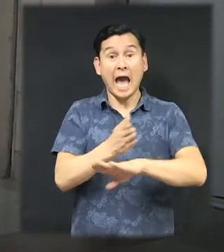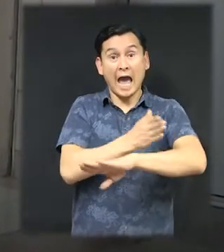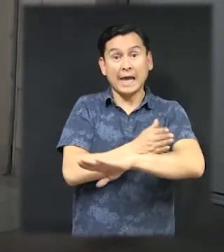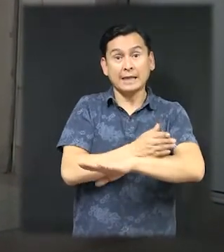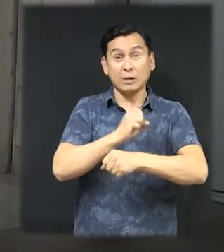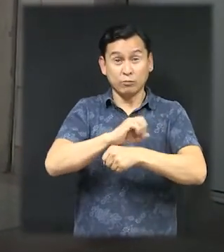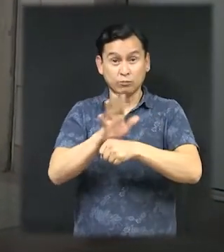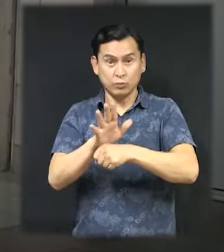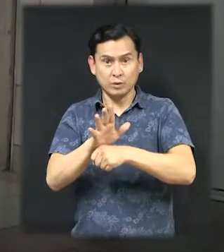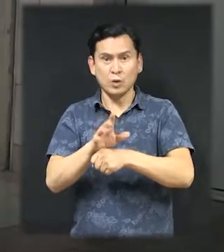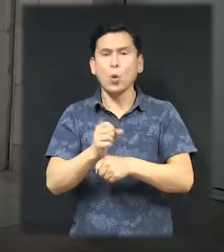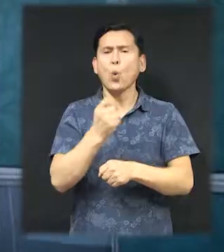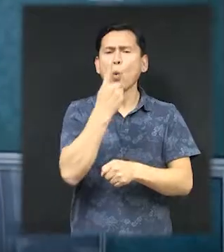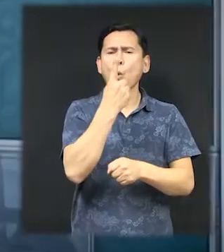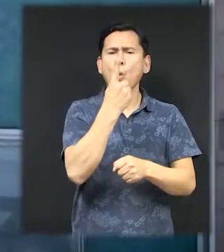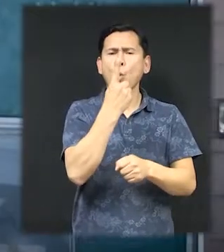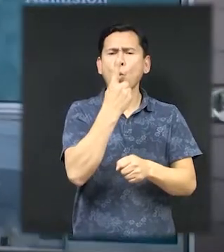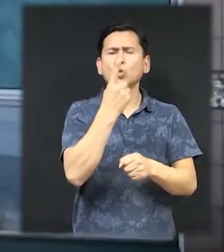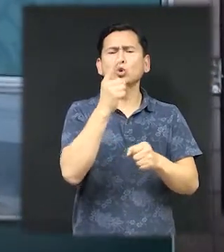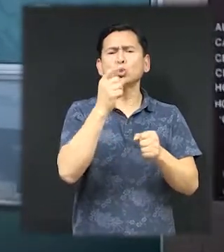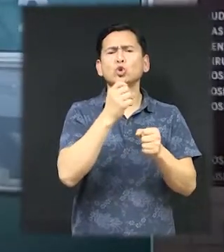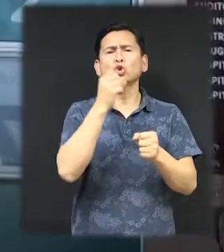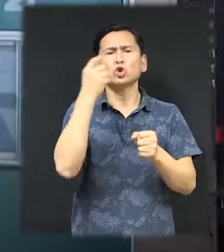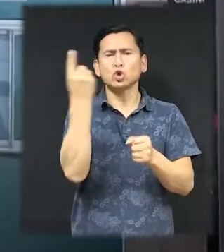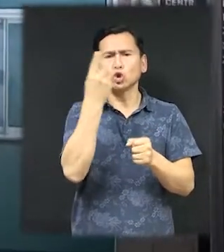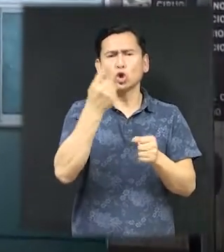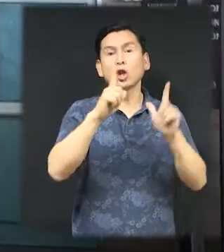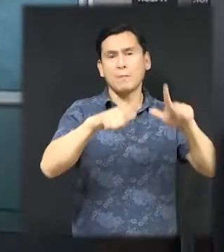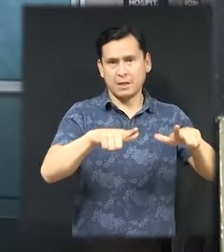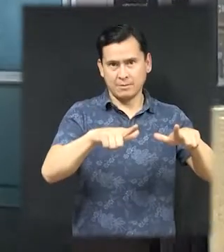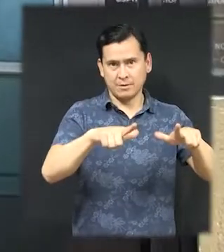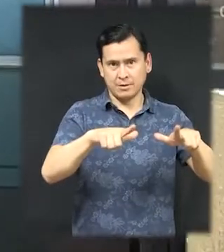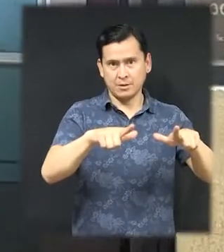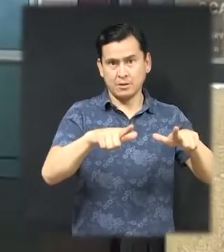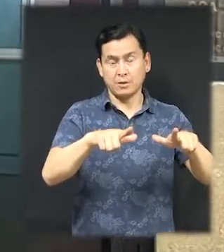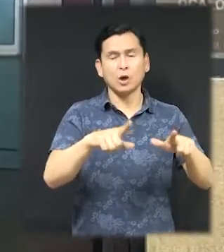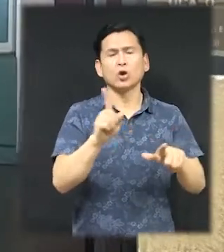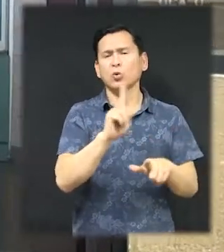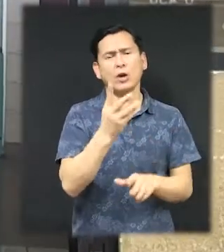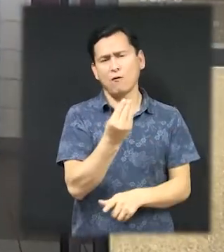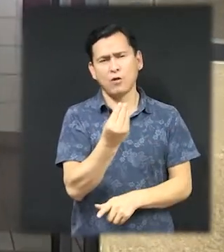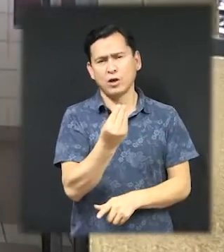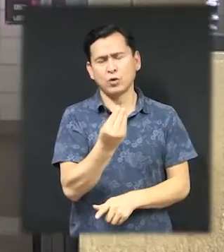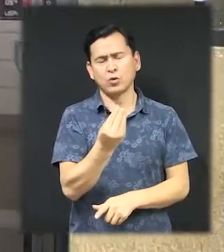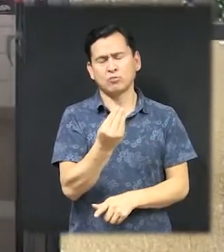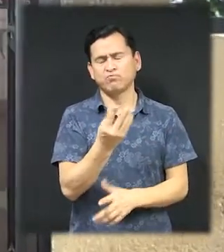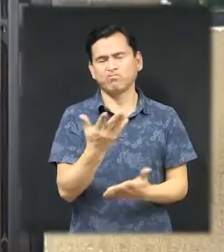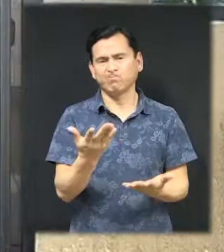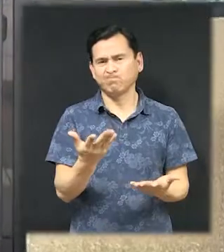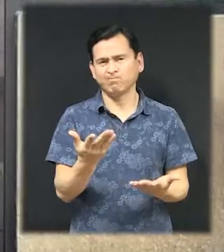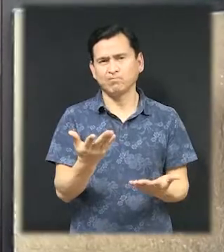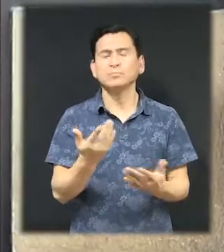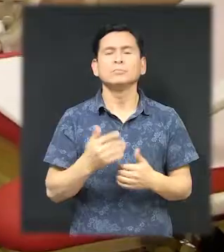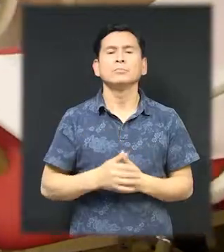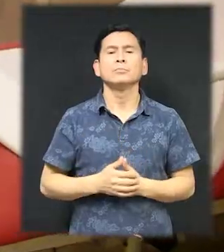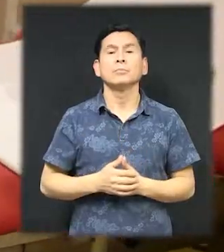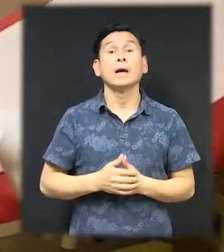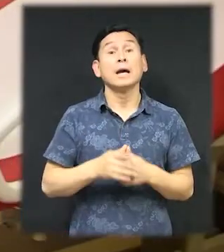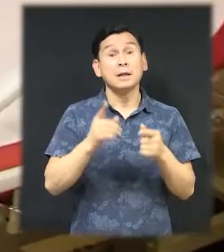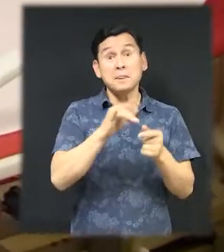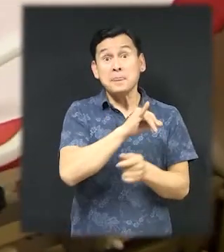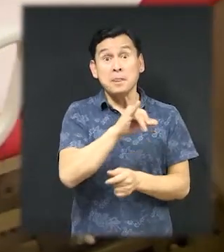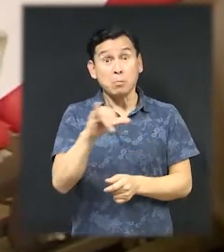se manejaban en un solo flujo y en una sola dependencia, lo que no era bueno desde ningún punto de vista. Así